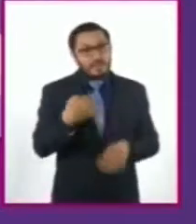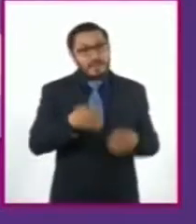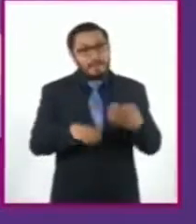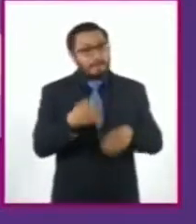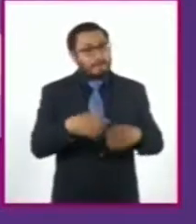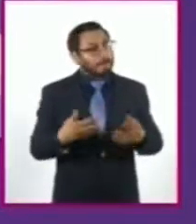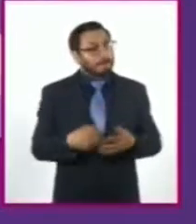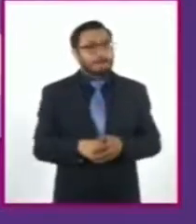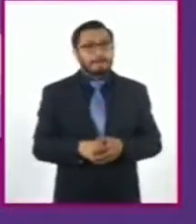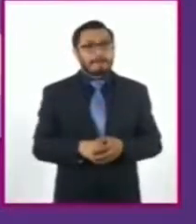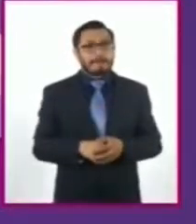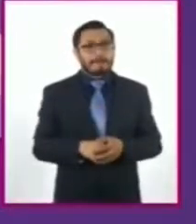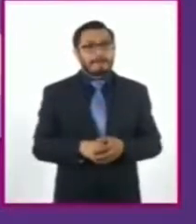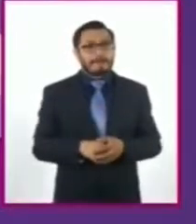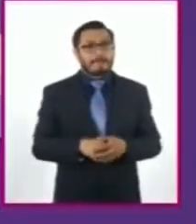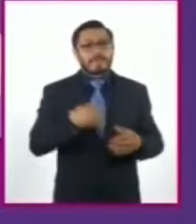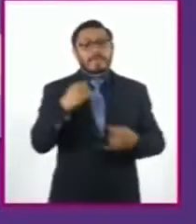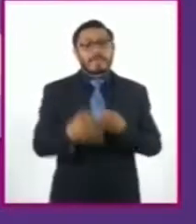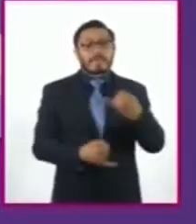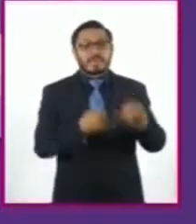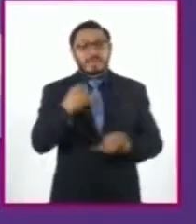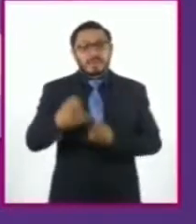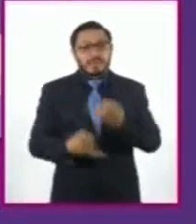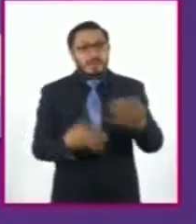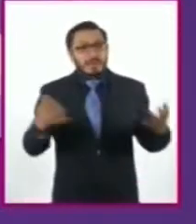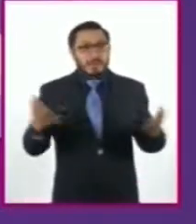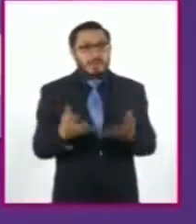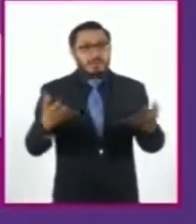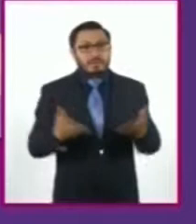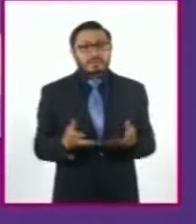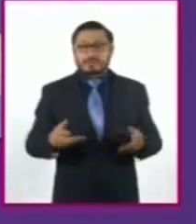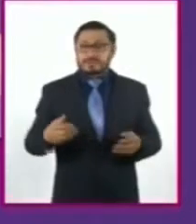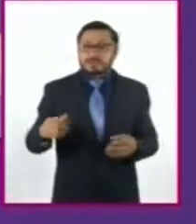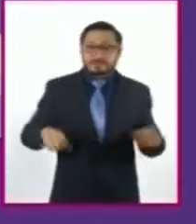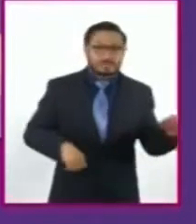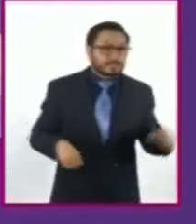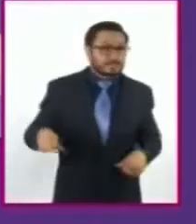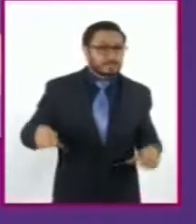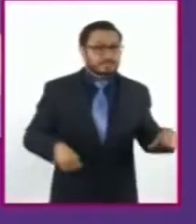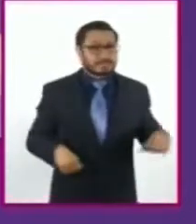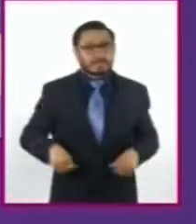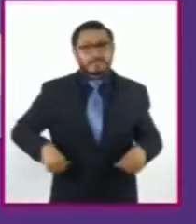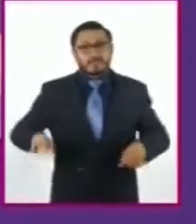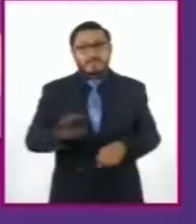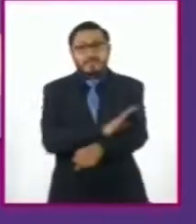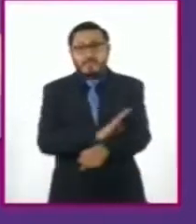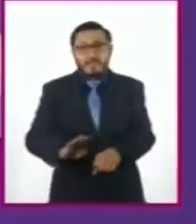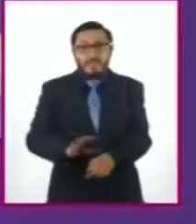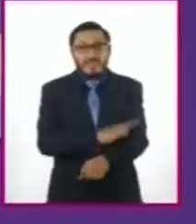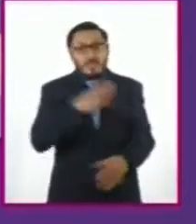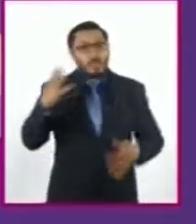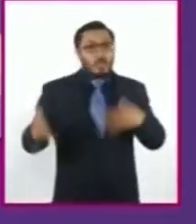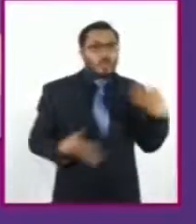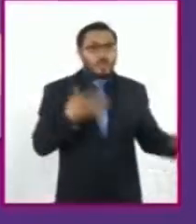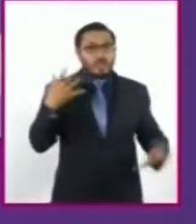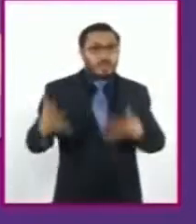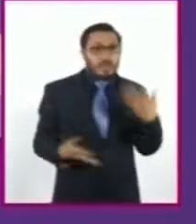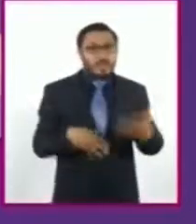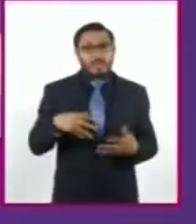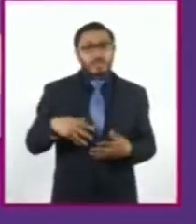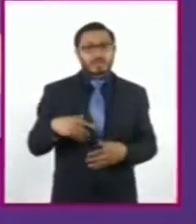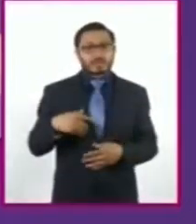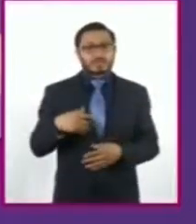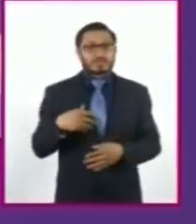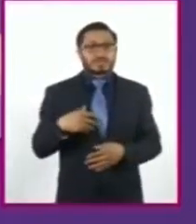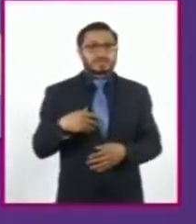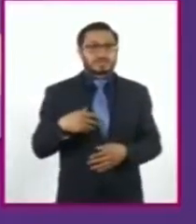El ámbito recreativo consiste en la realización de actividades que favorecen el gozo, disfrutar y